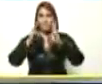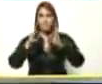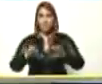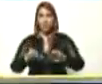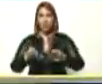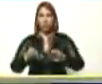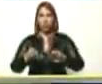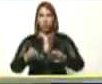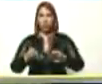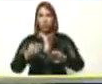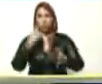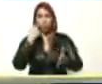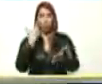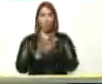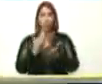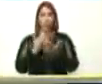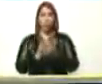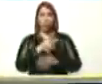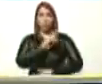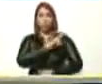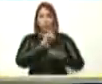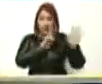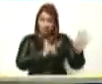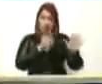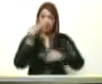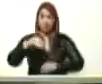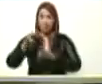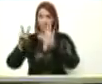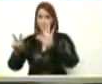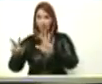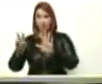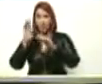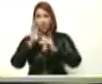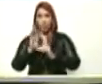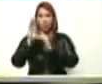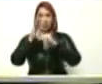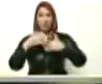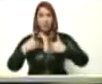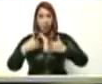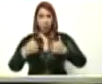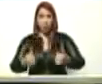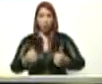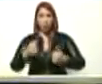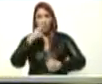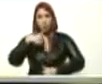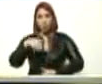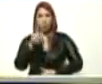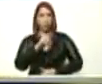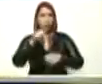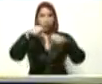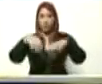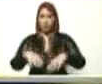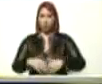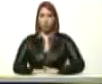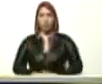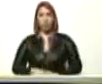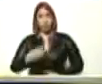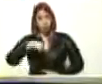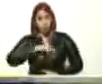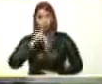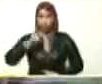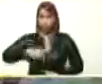comprobados del 7 más 7 para proteger la salud del pueblo. No vamos a renunciar. Si necesitamos